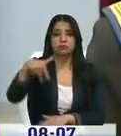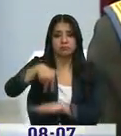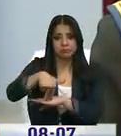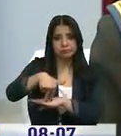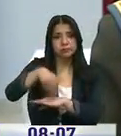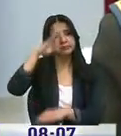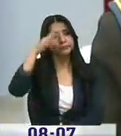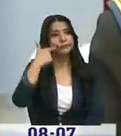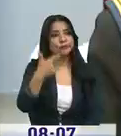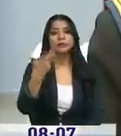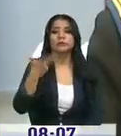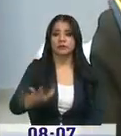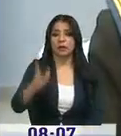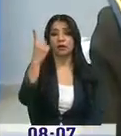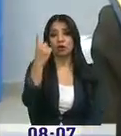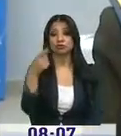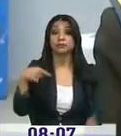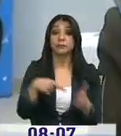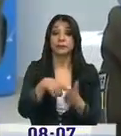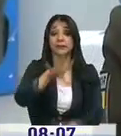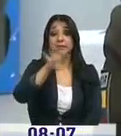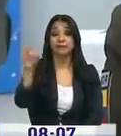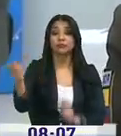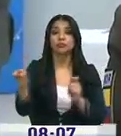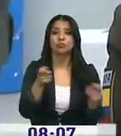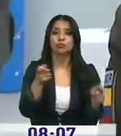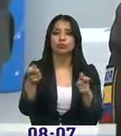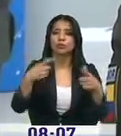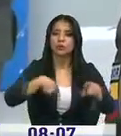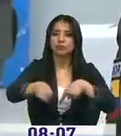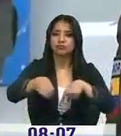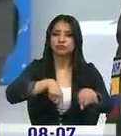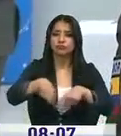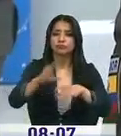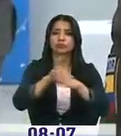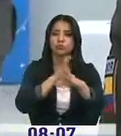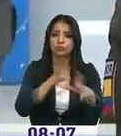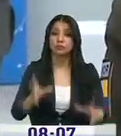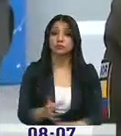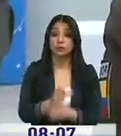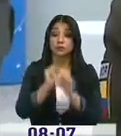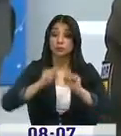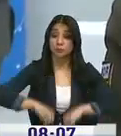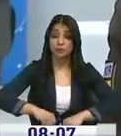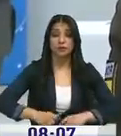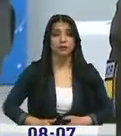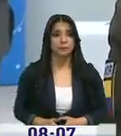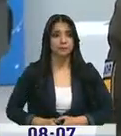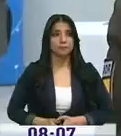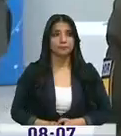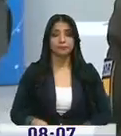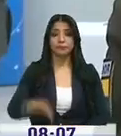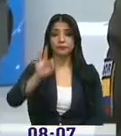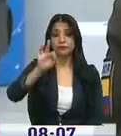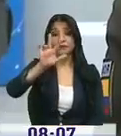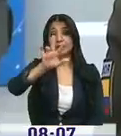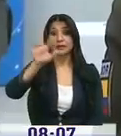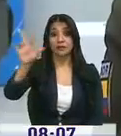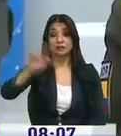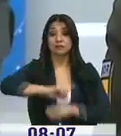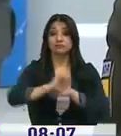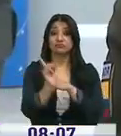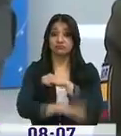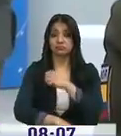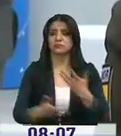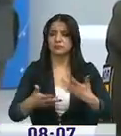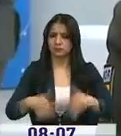11 mil 500 controles de transporte seguro y tenemos dadas 933 contradicciones